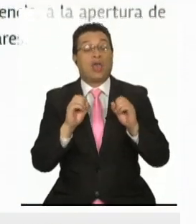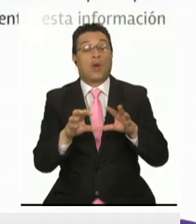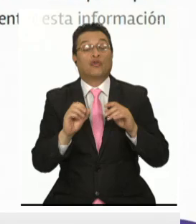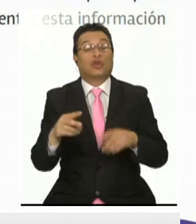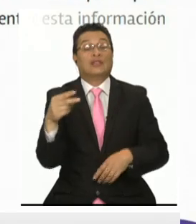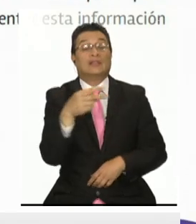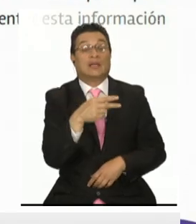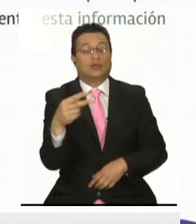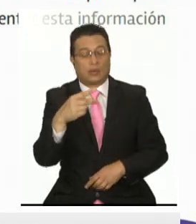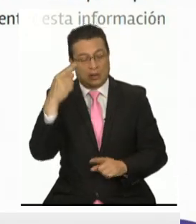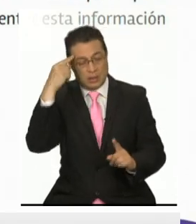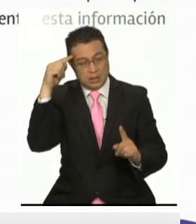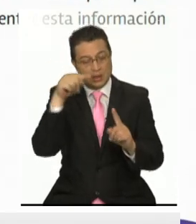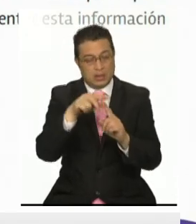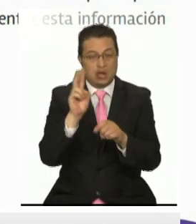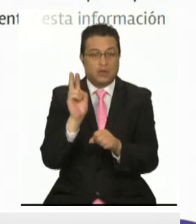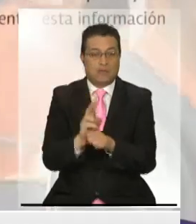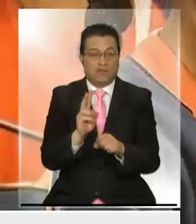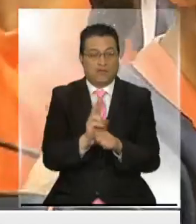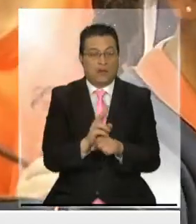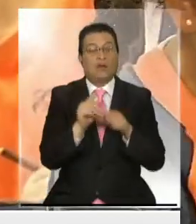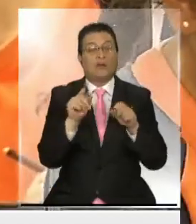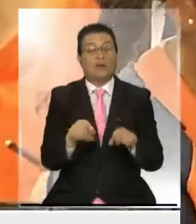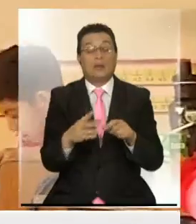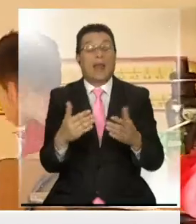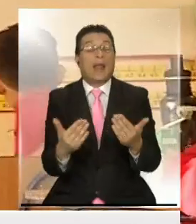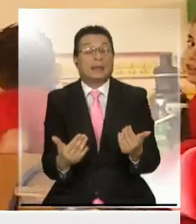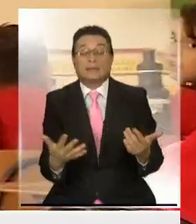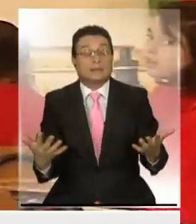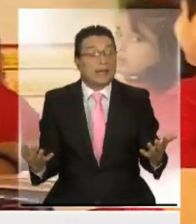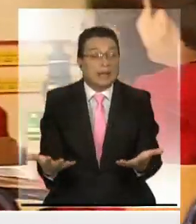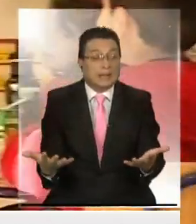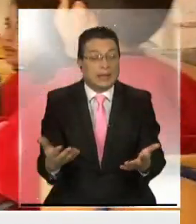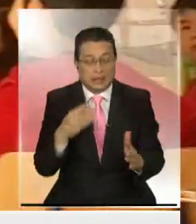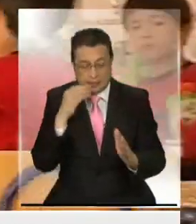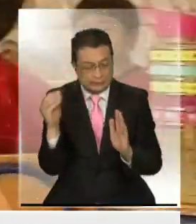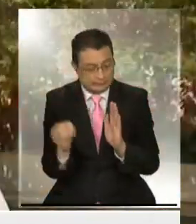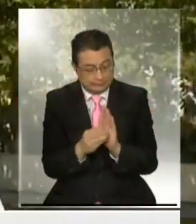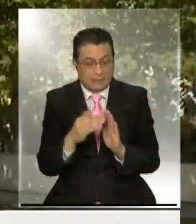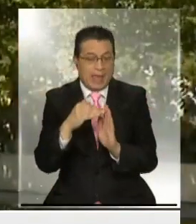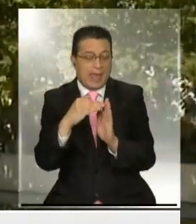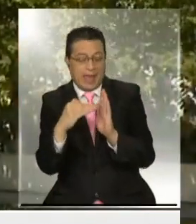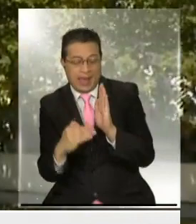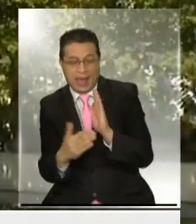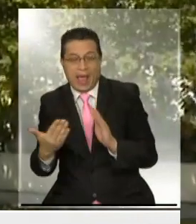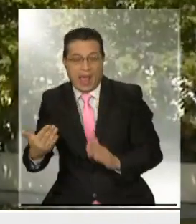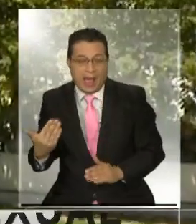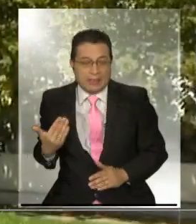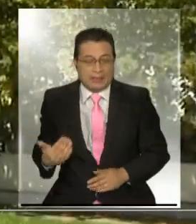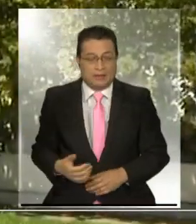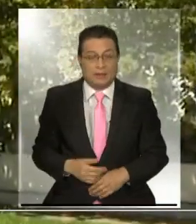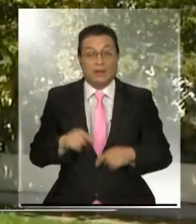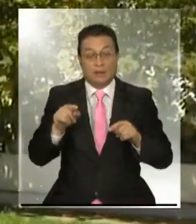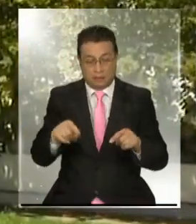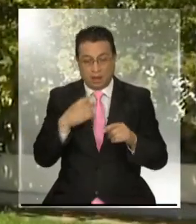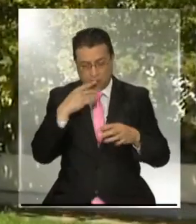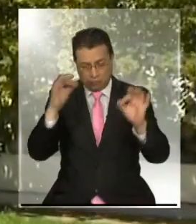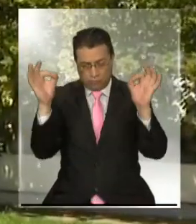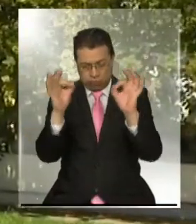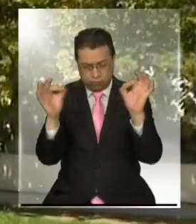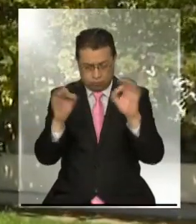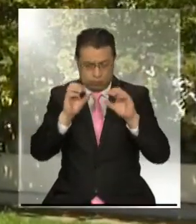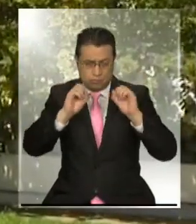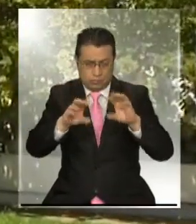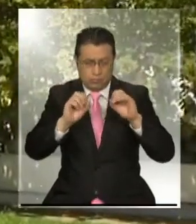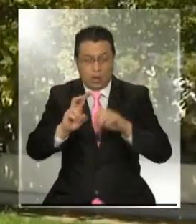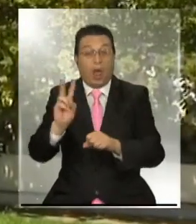orientada a los docentes que nace a partir de la necesidad de implementarlas desde la niñez esta es una plataforma que tiene cápsulas formativas para